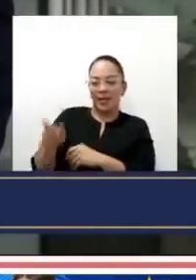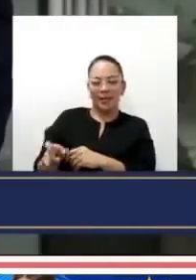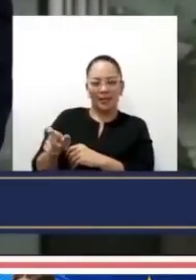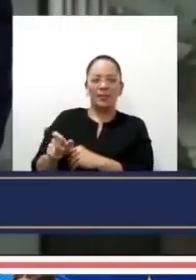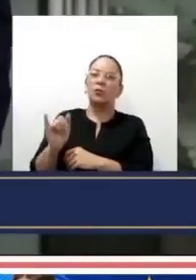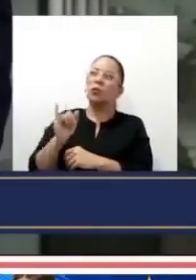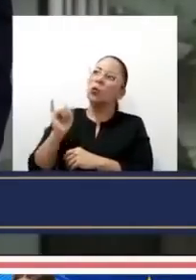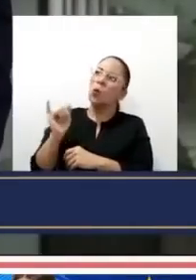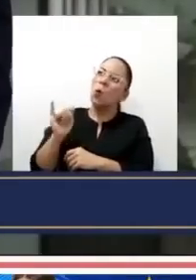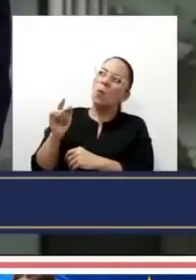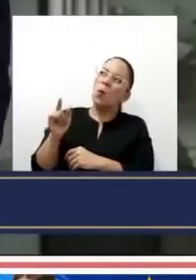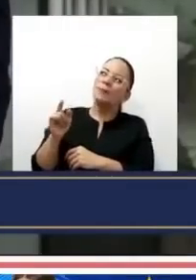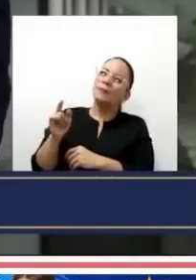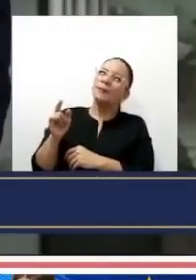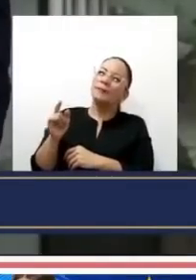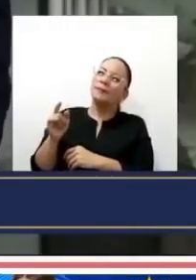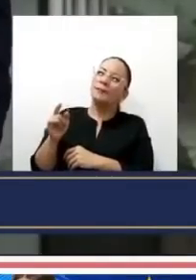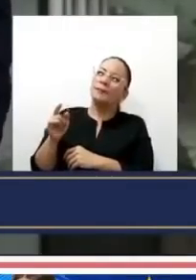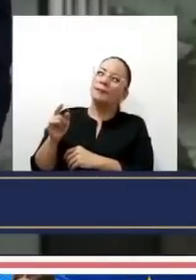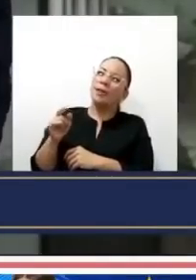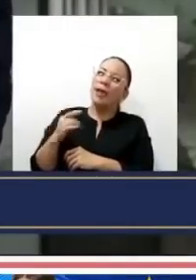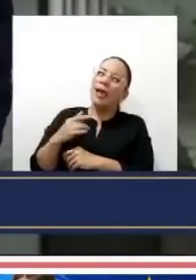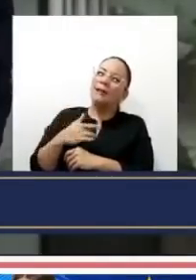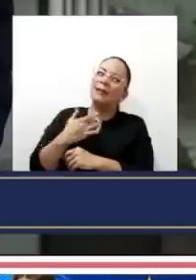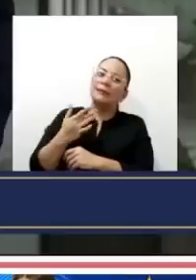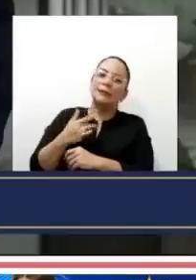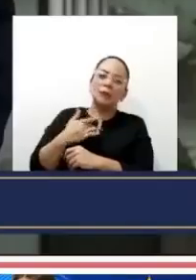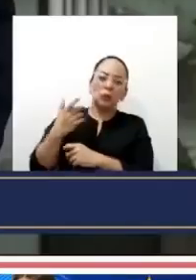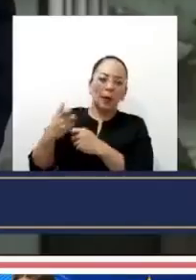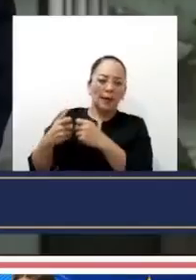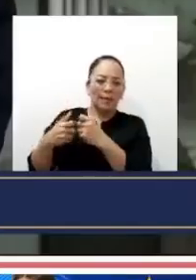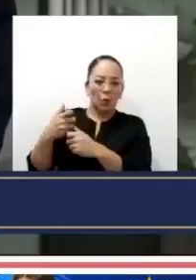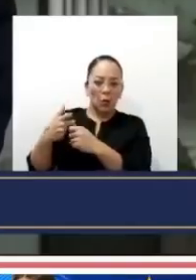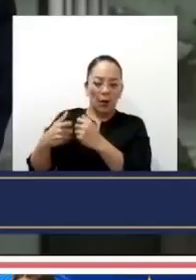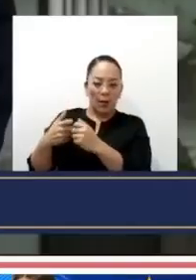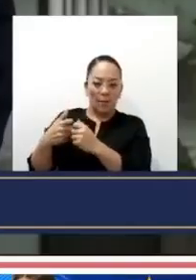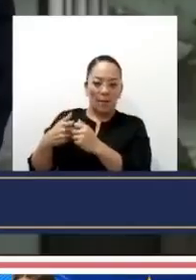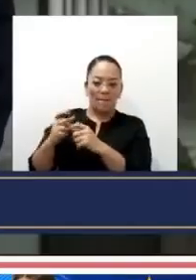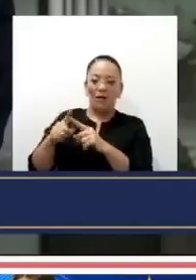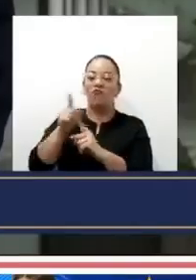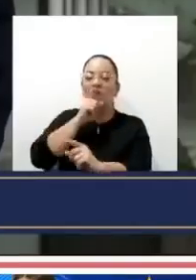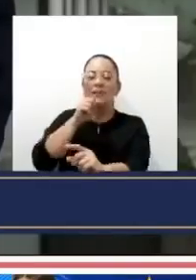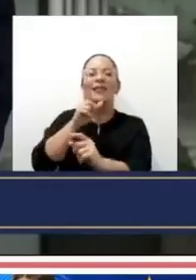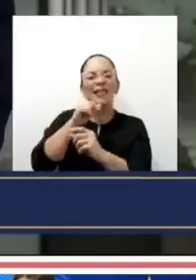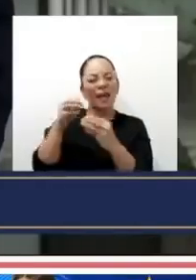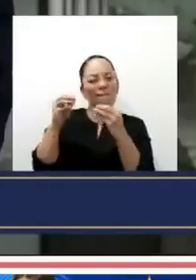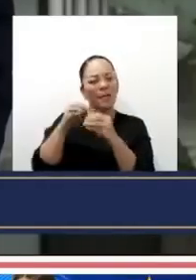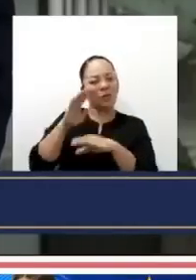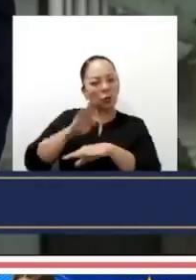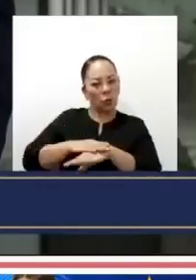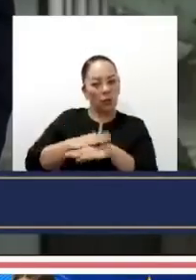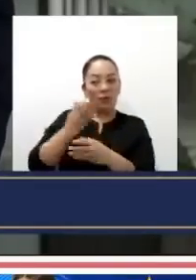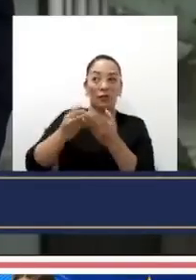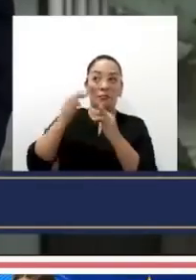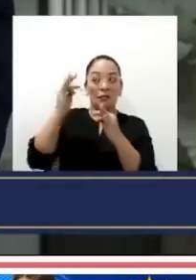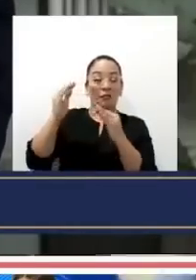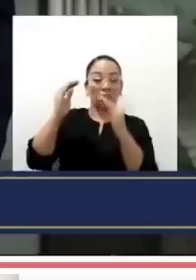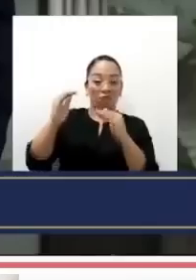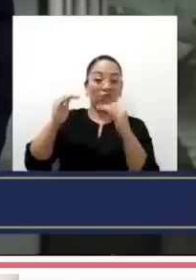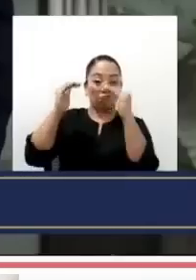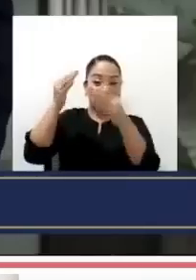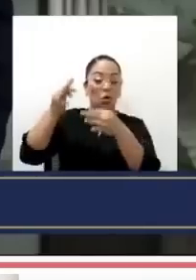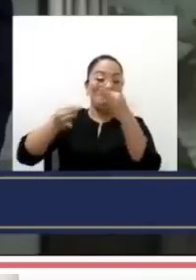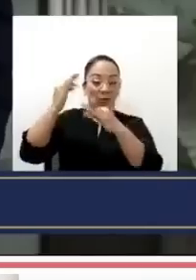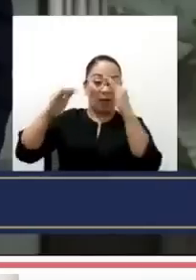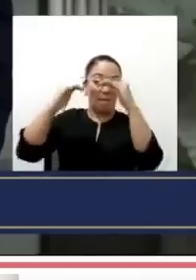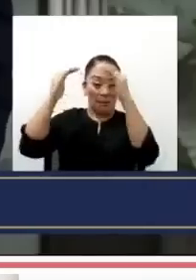del problema que la Corte Plena, así se llama, los magistrados no tienen